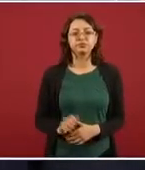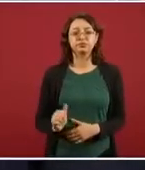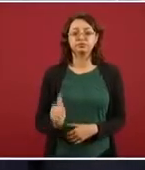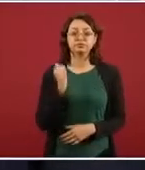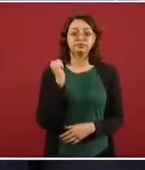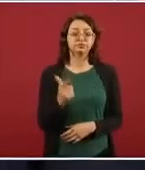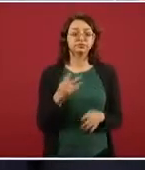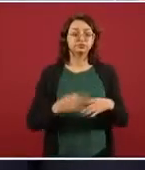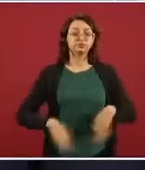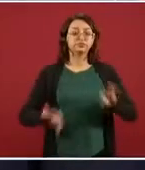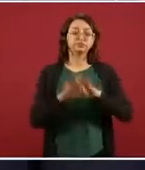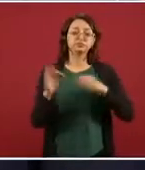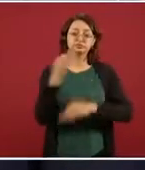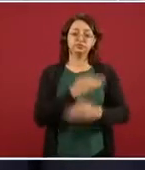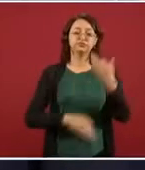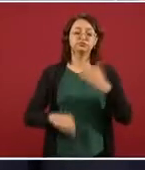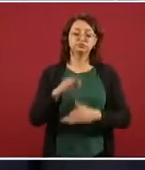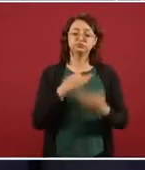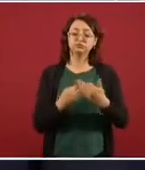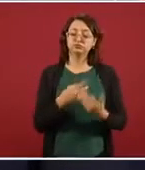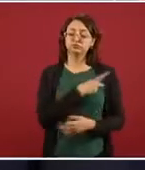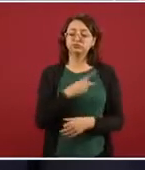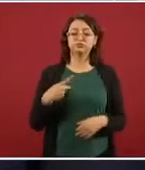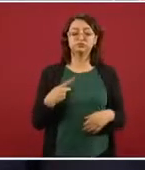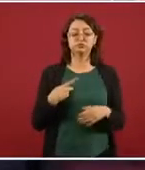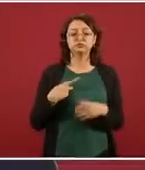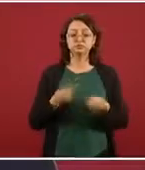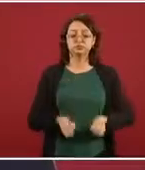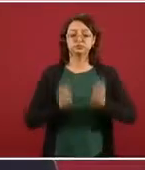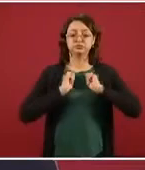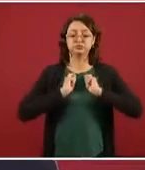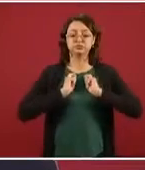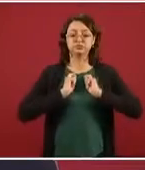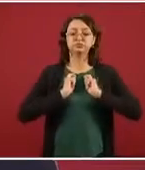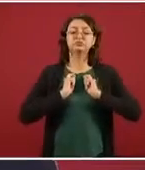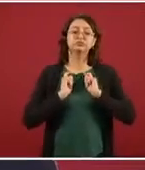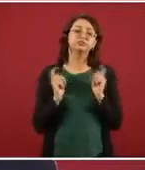todos, el tener respeto